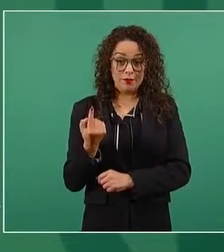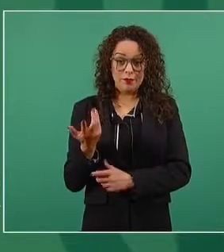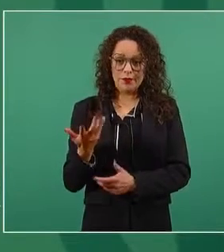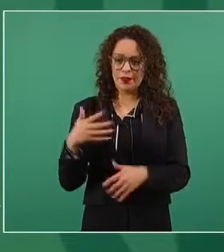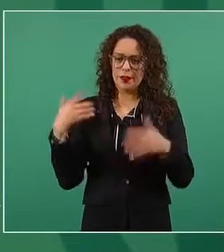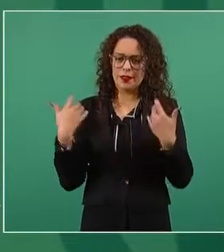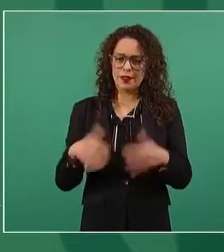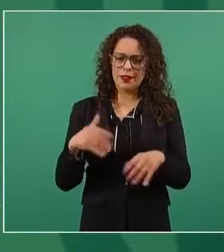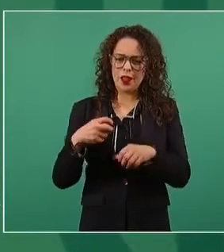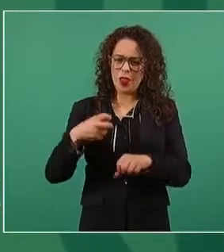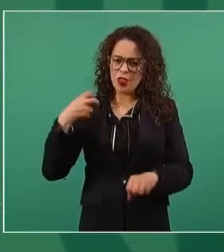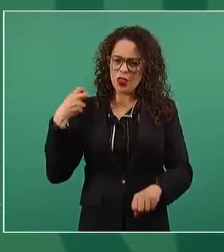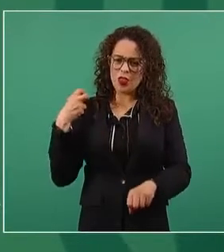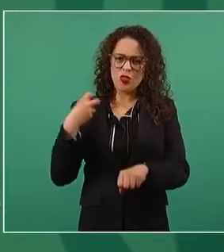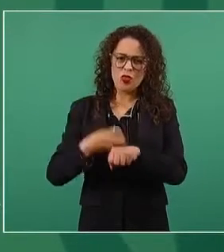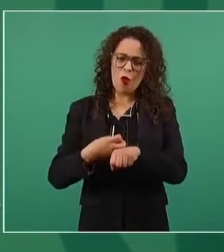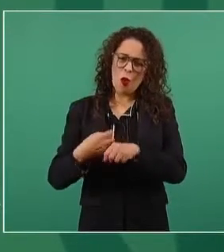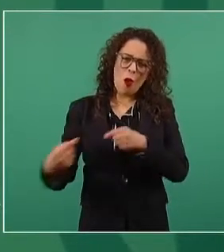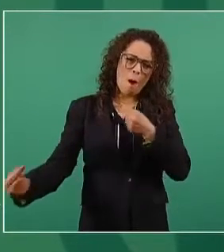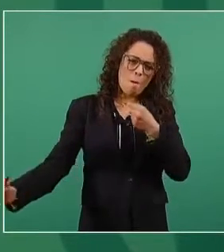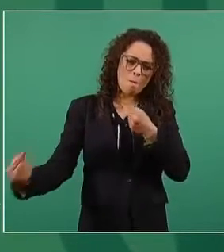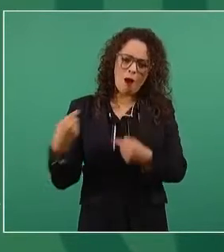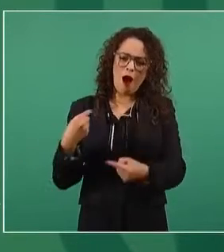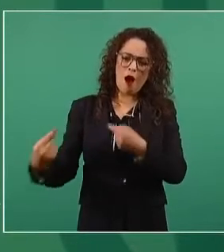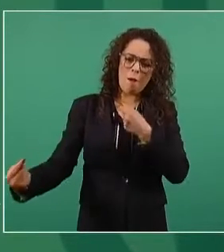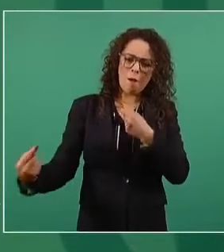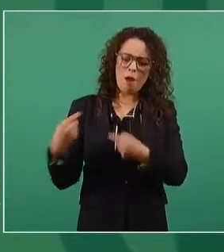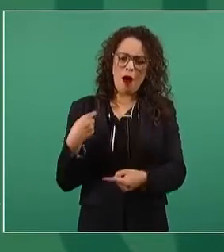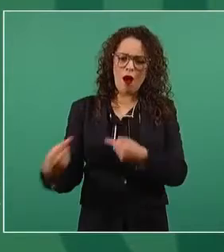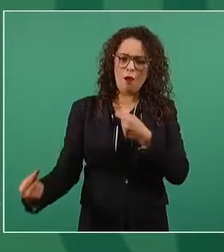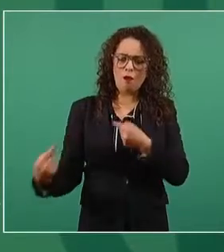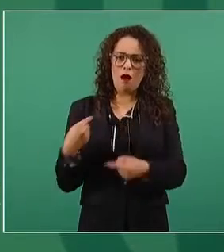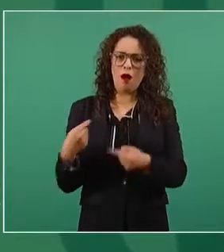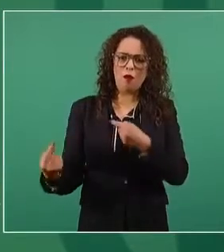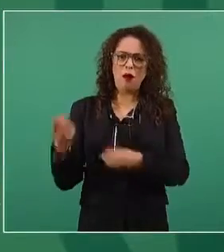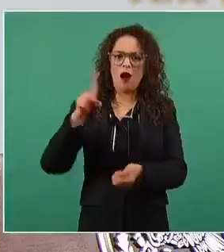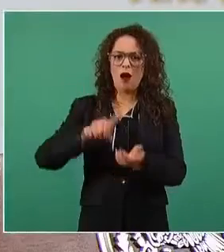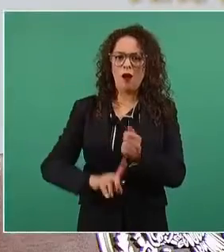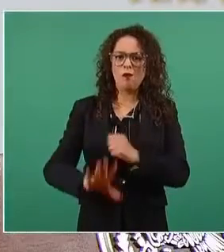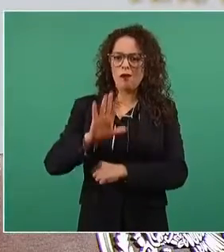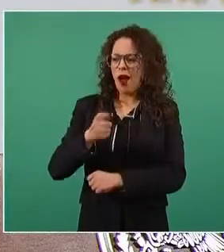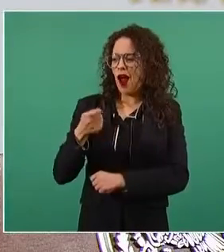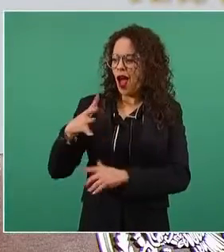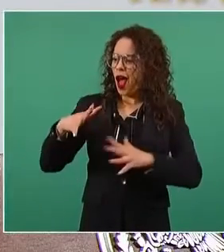estuvo duro el bombardeo, la guerra sucia.